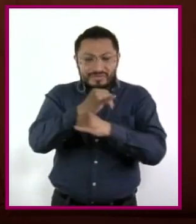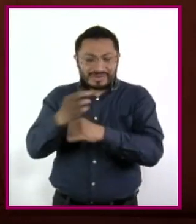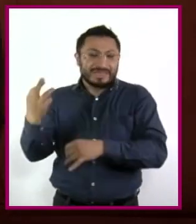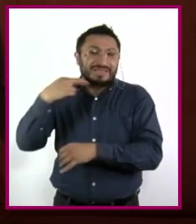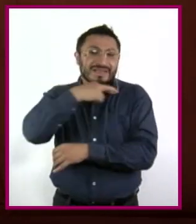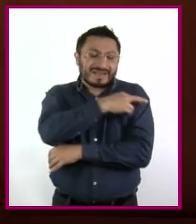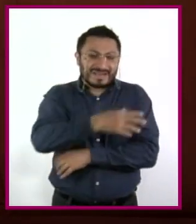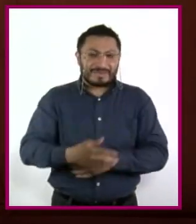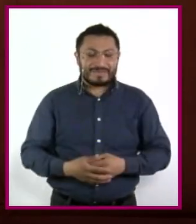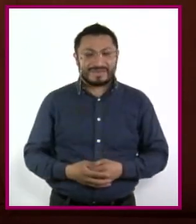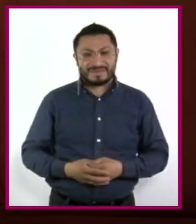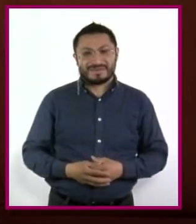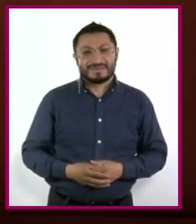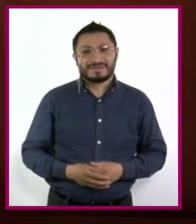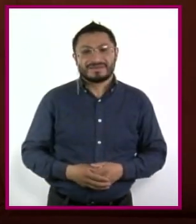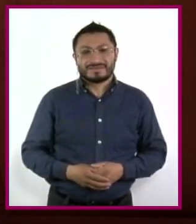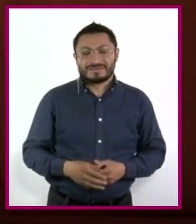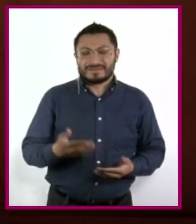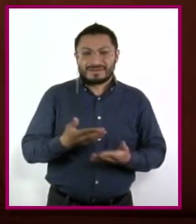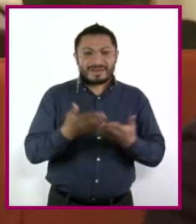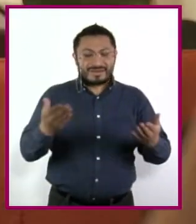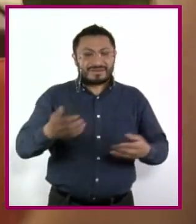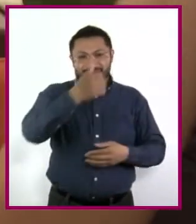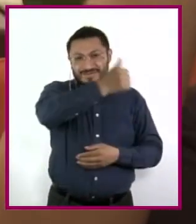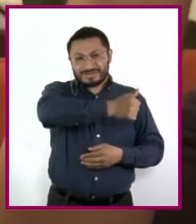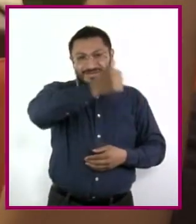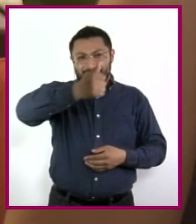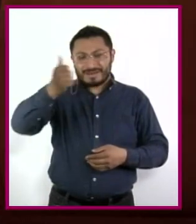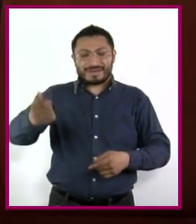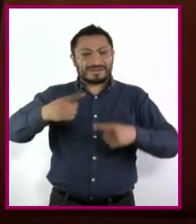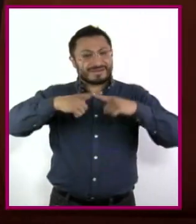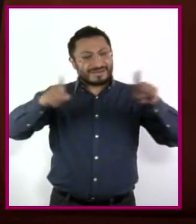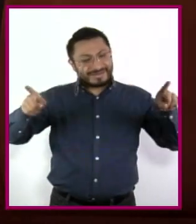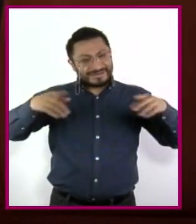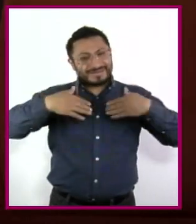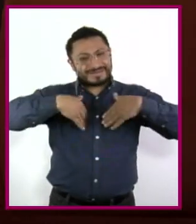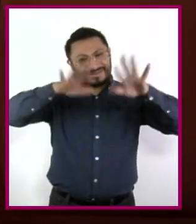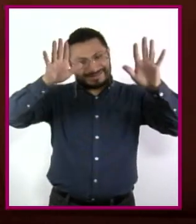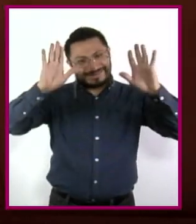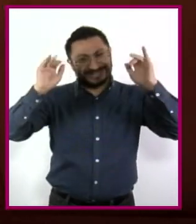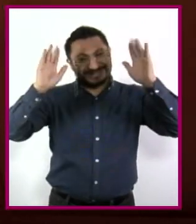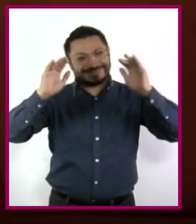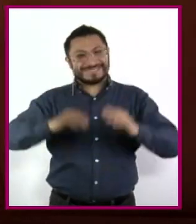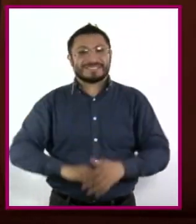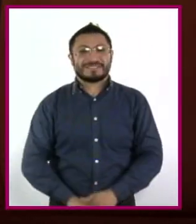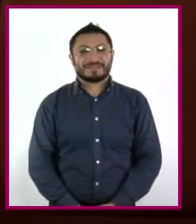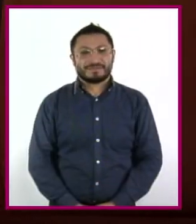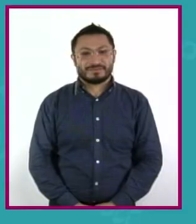interior. Ahora sí, cada chango a su mecate. Adiós, hasta la próxima.